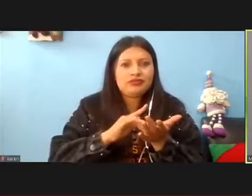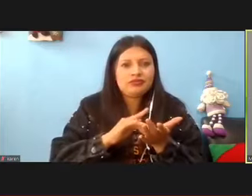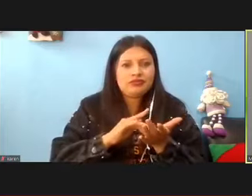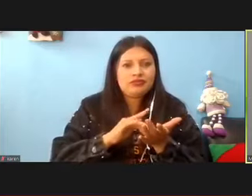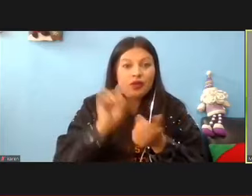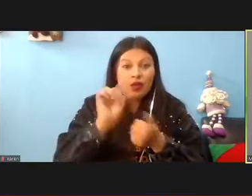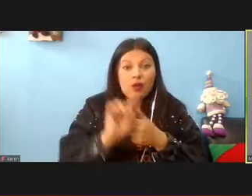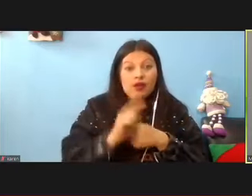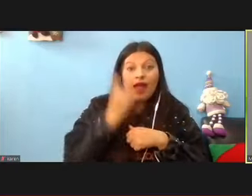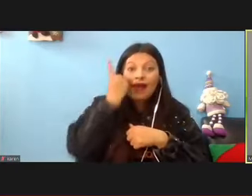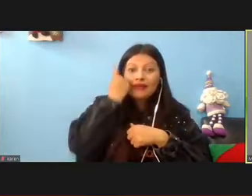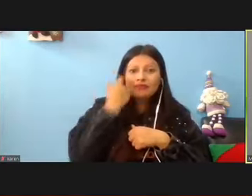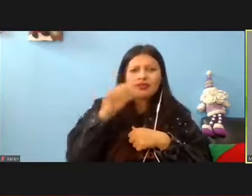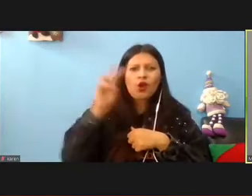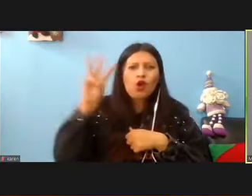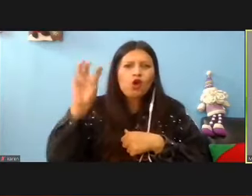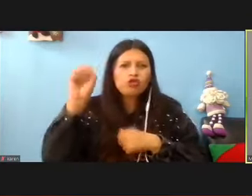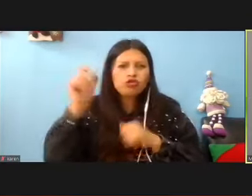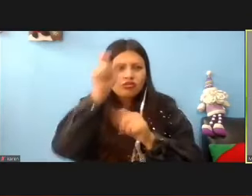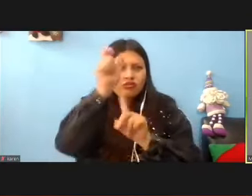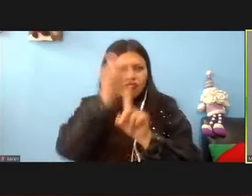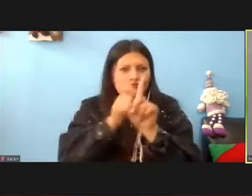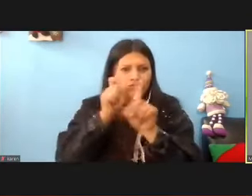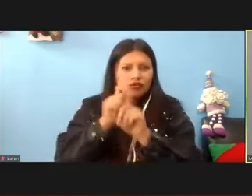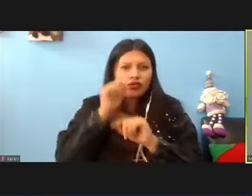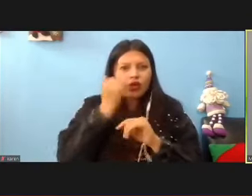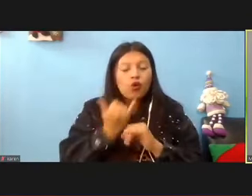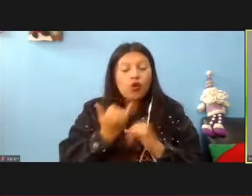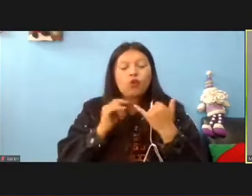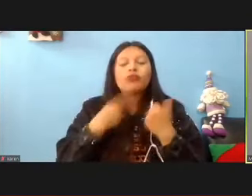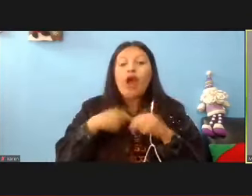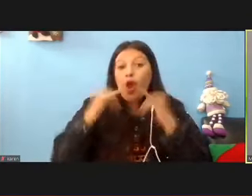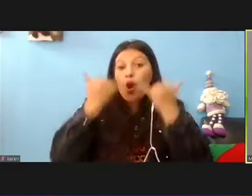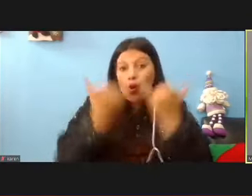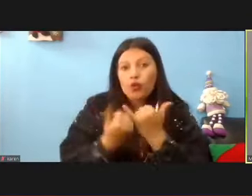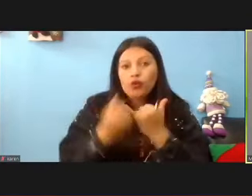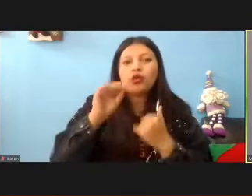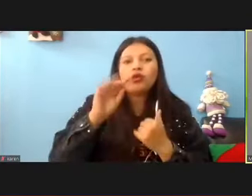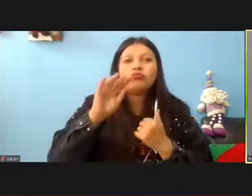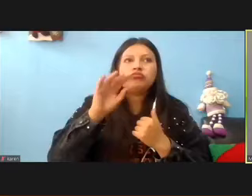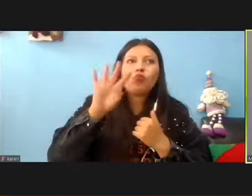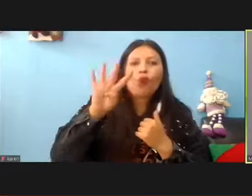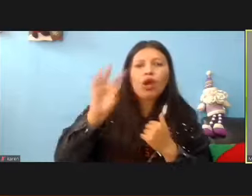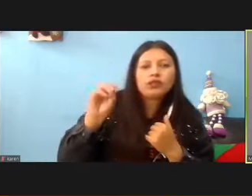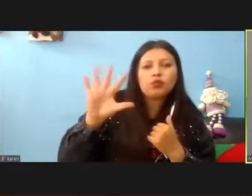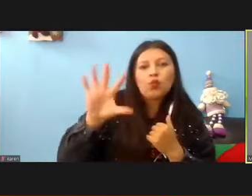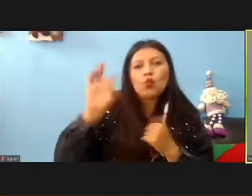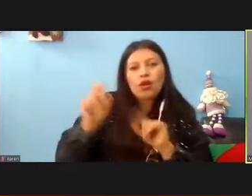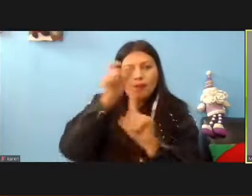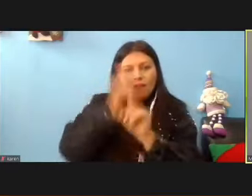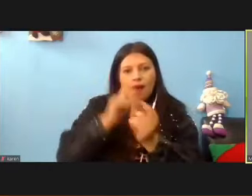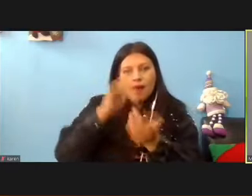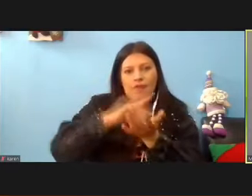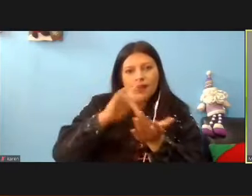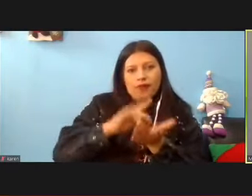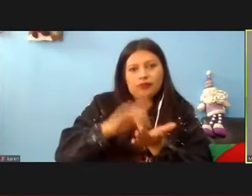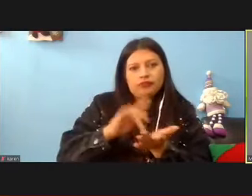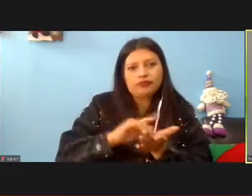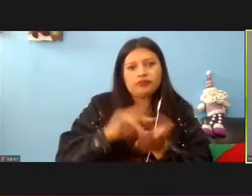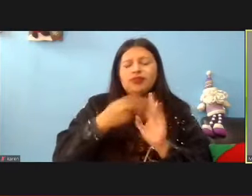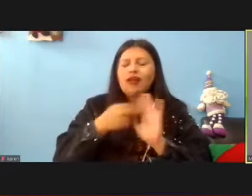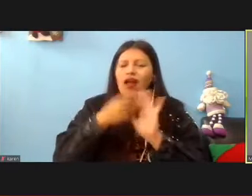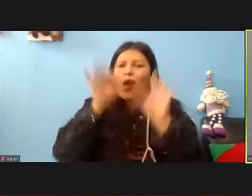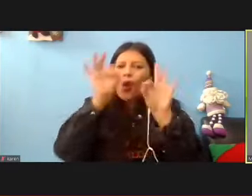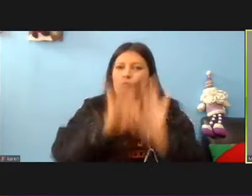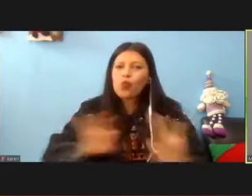el primer día sobre las 80 personas, el segundo día sobre las 50 personas, 40 personas, lo que quiere decir la importancia